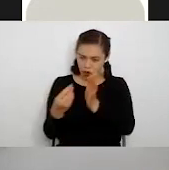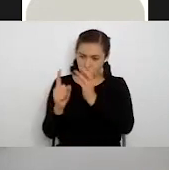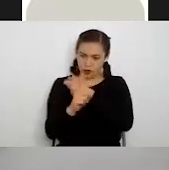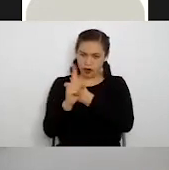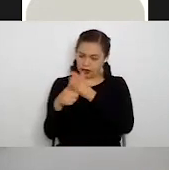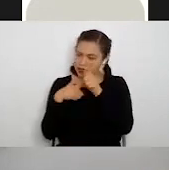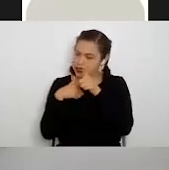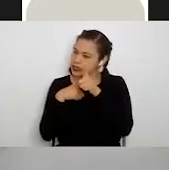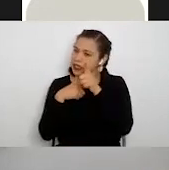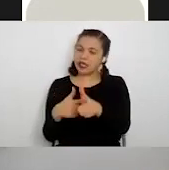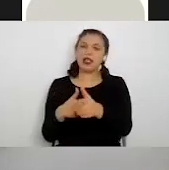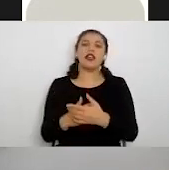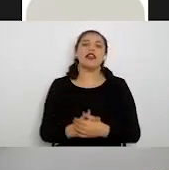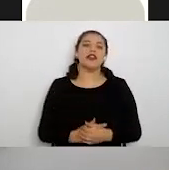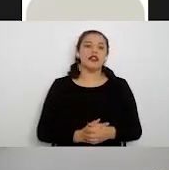sigue teniendo